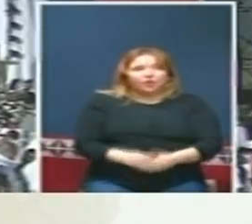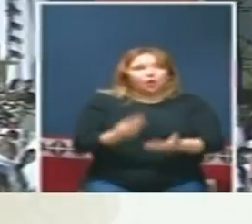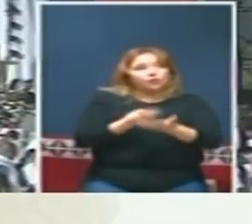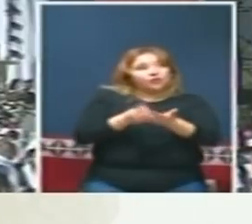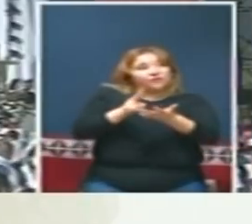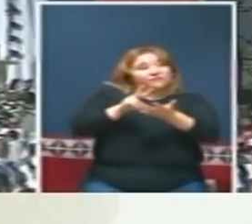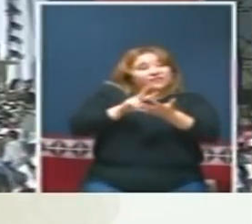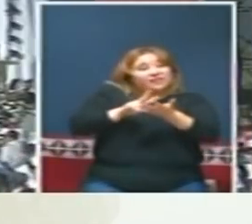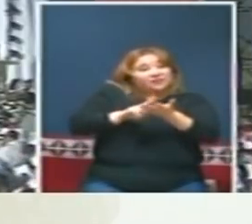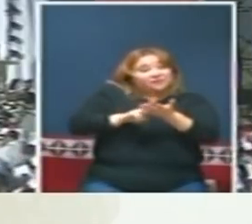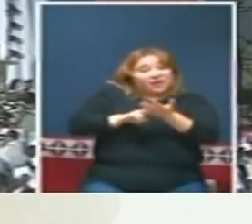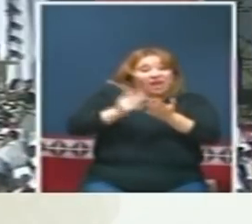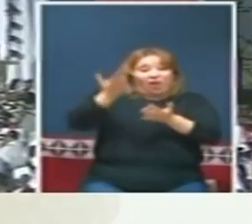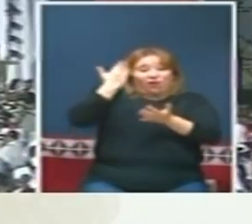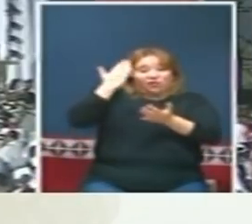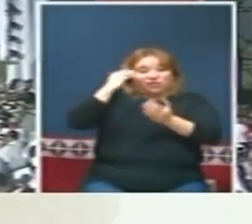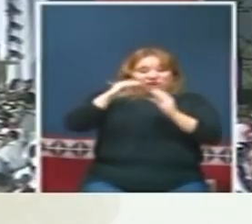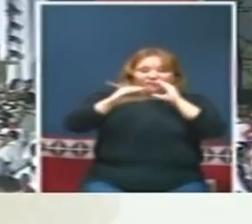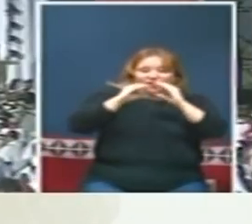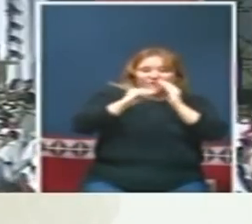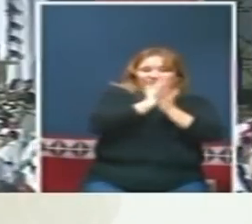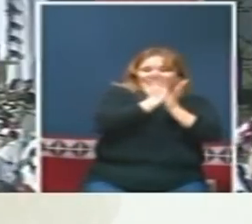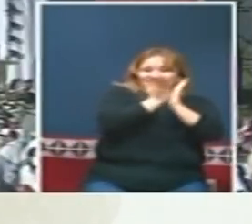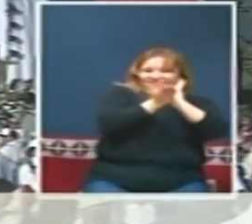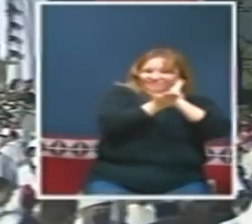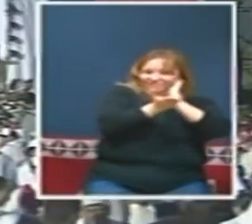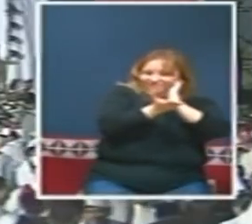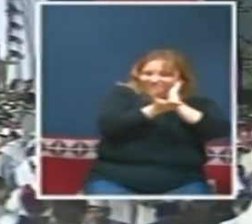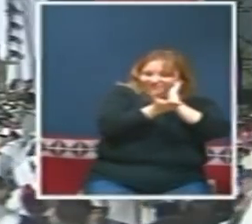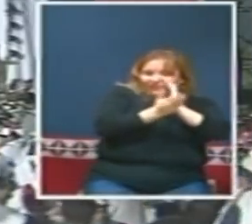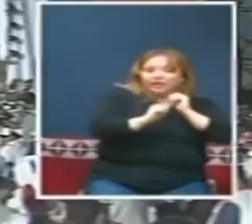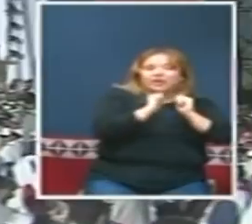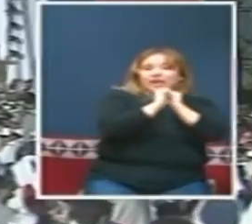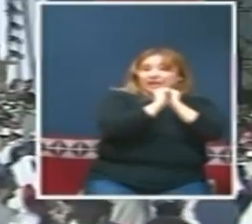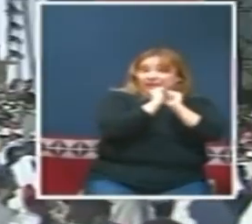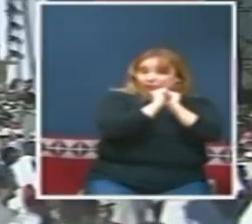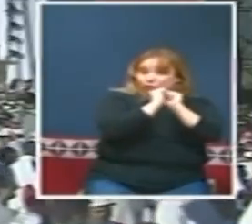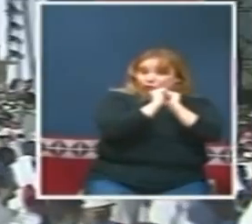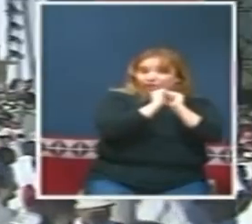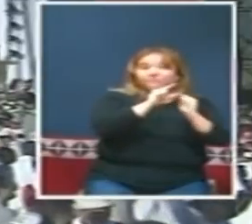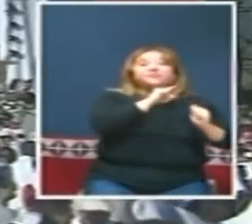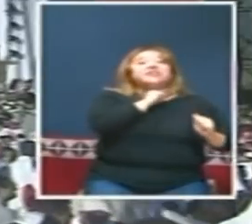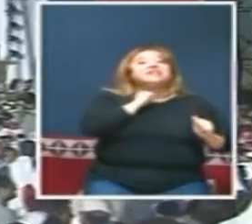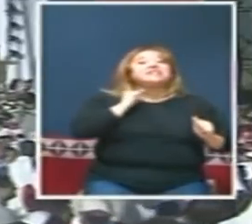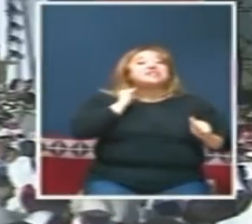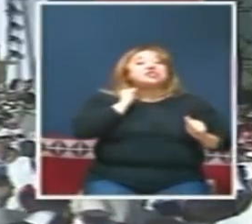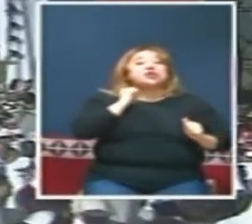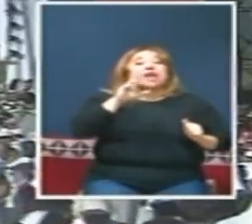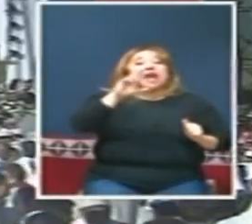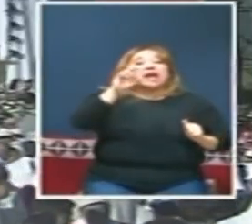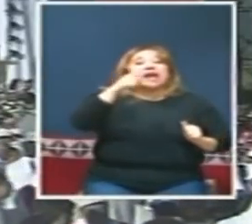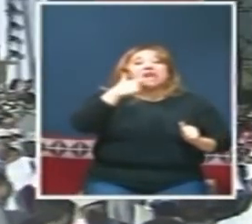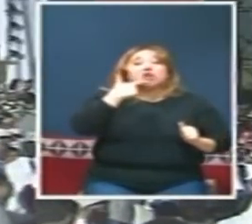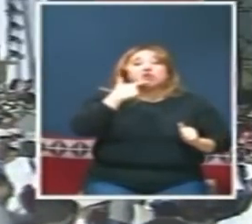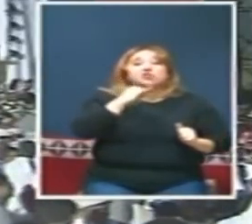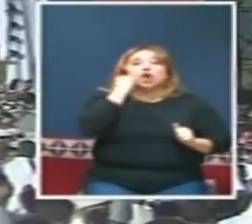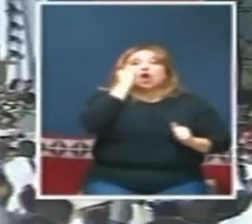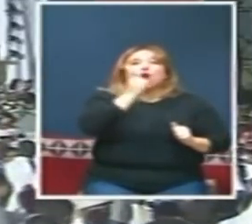Regresamos luego de compartir la biografía de Carlos de Dios Muria, este sacerdote que también hoy vamos a